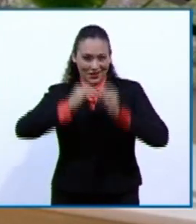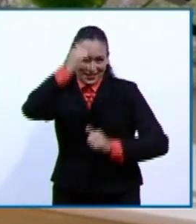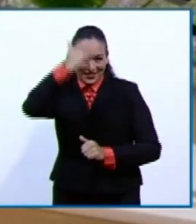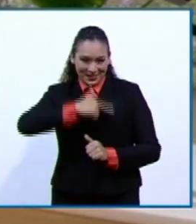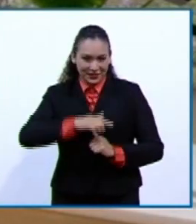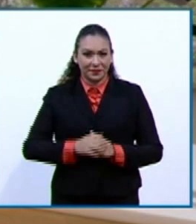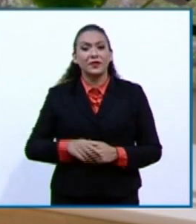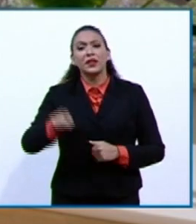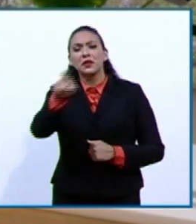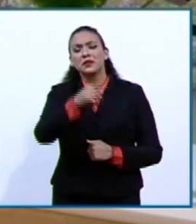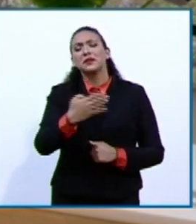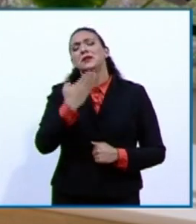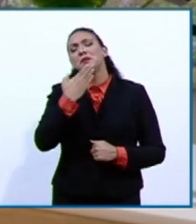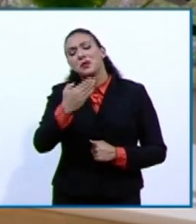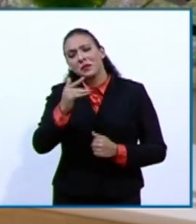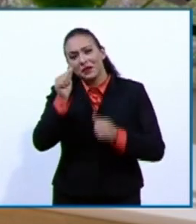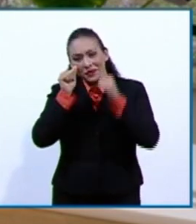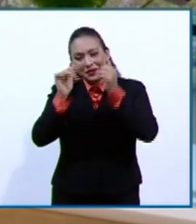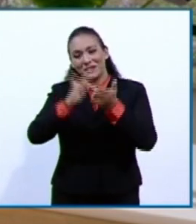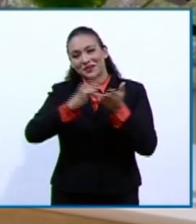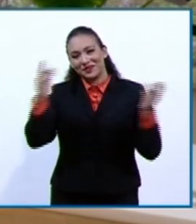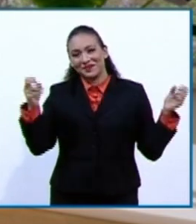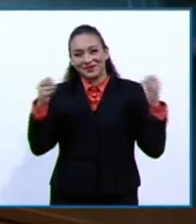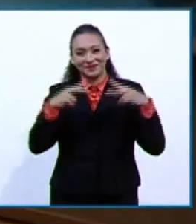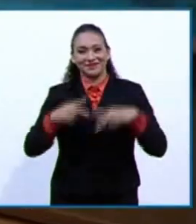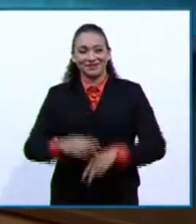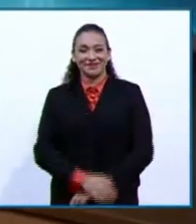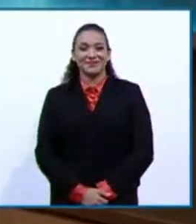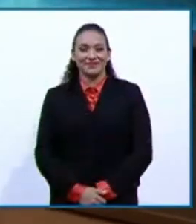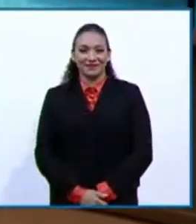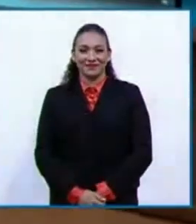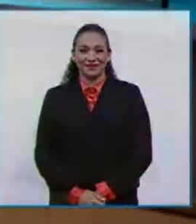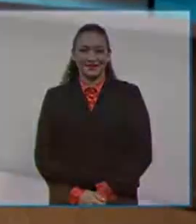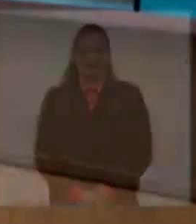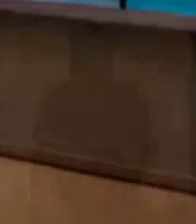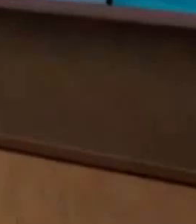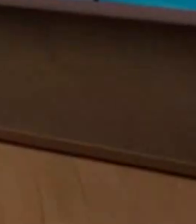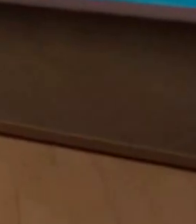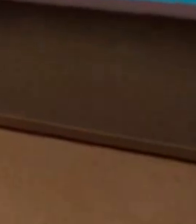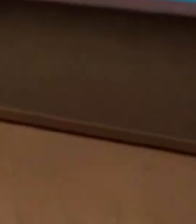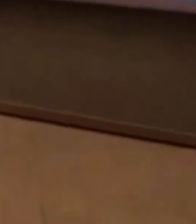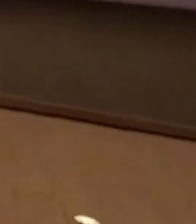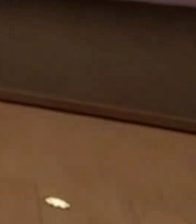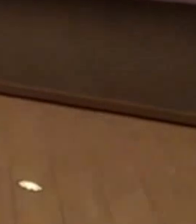el noticiario nocturno. Gracias por su atención, muy buenas tardes.